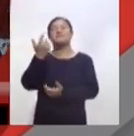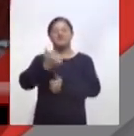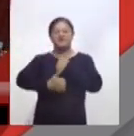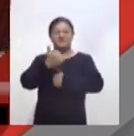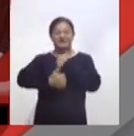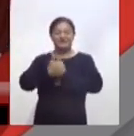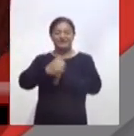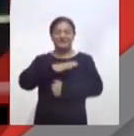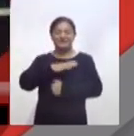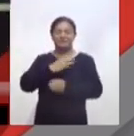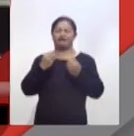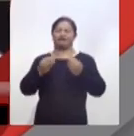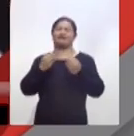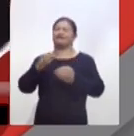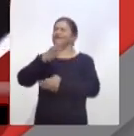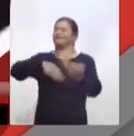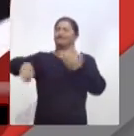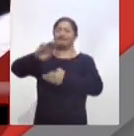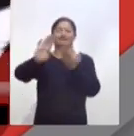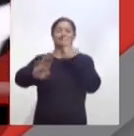pasiones mueve en el mundo entero.